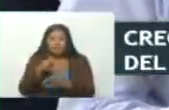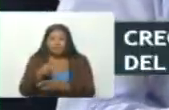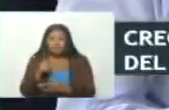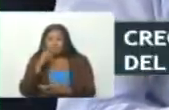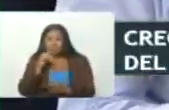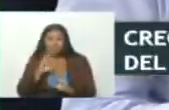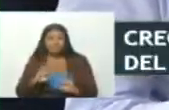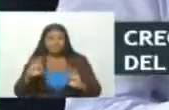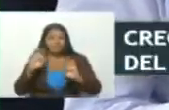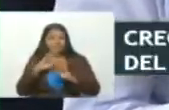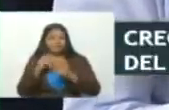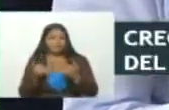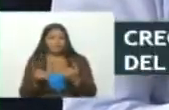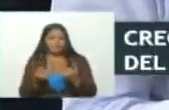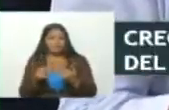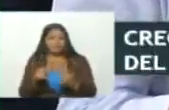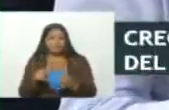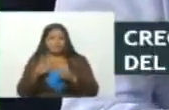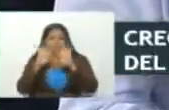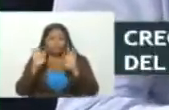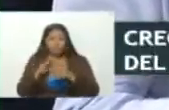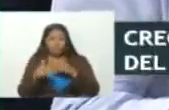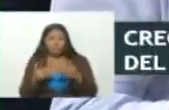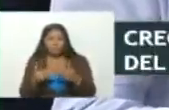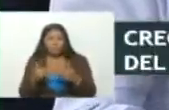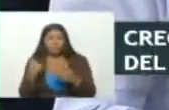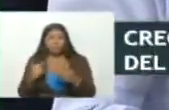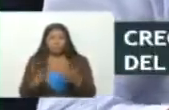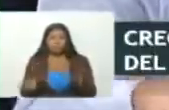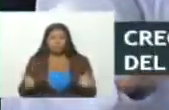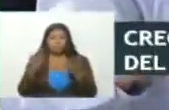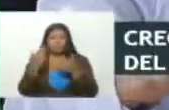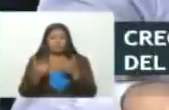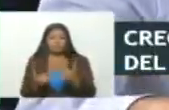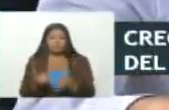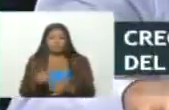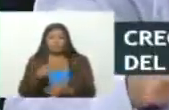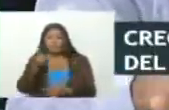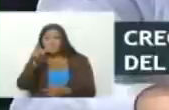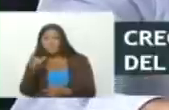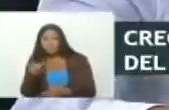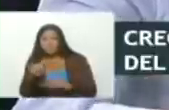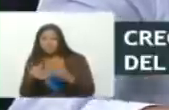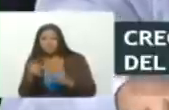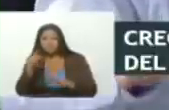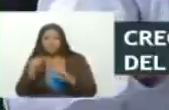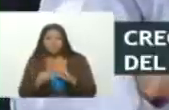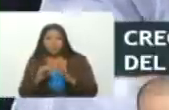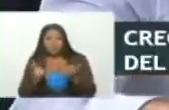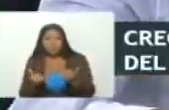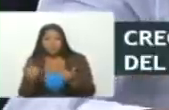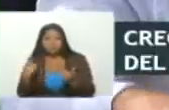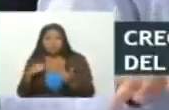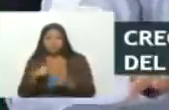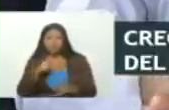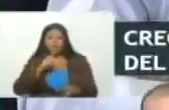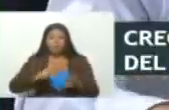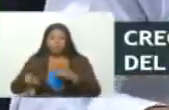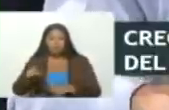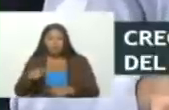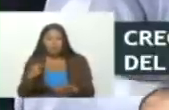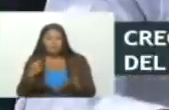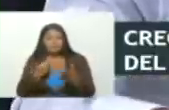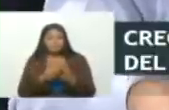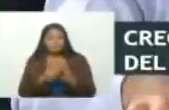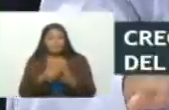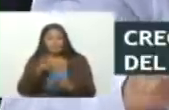hay absolutamente ningún motivo por el cual se pueda levantar una queja de que un consumidor de bajos recursos también está obligado a